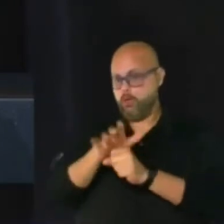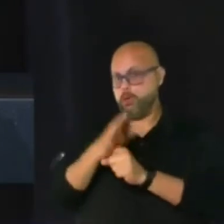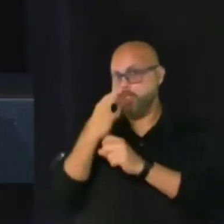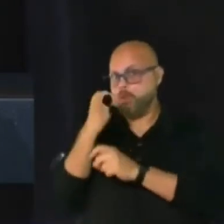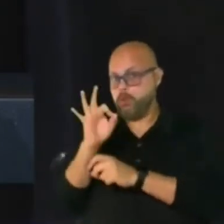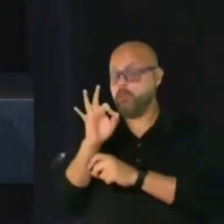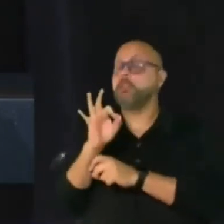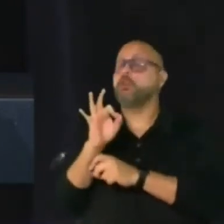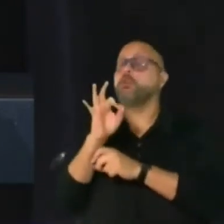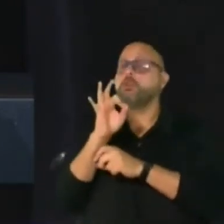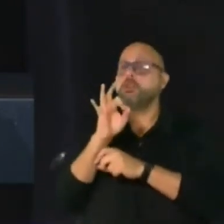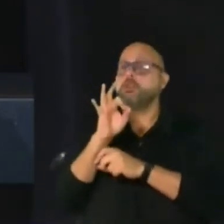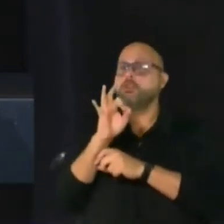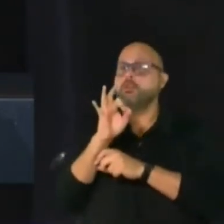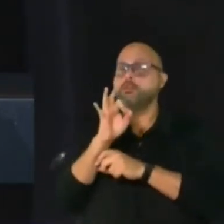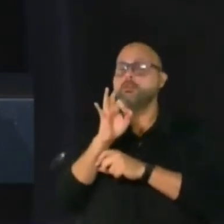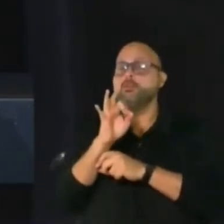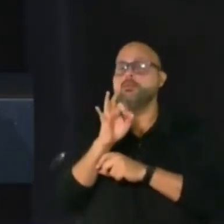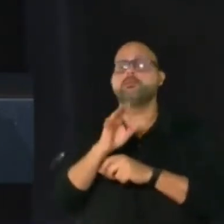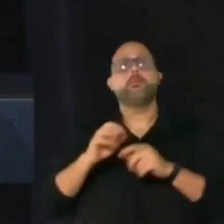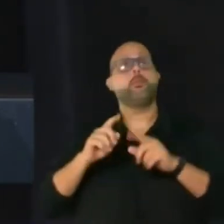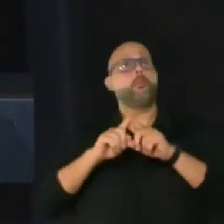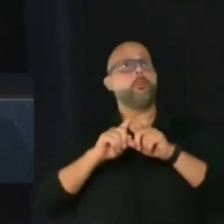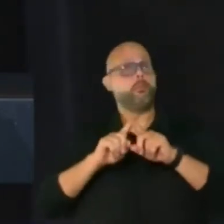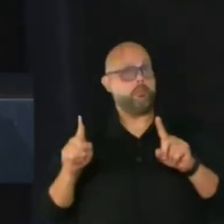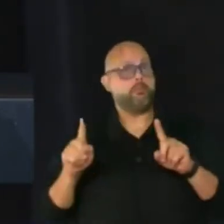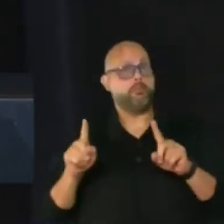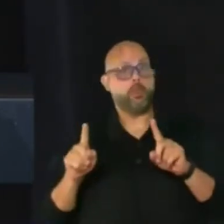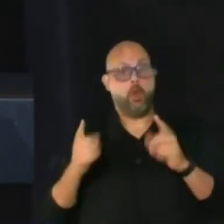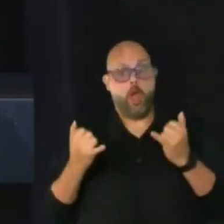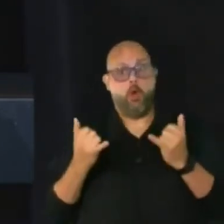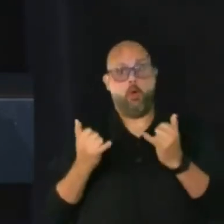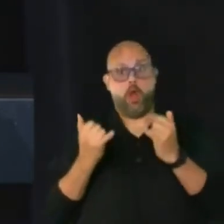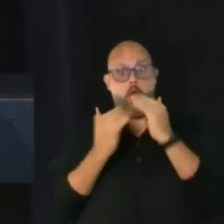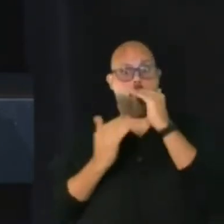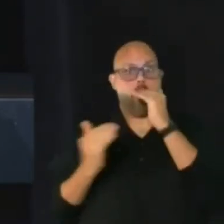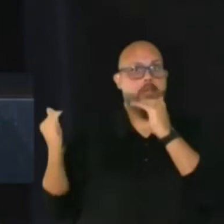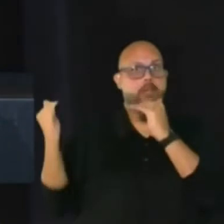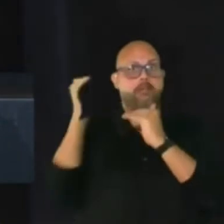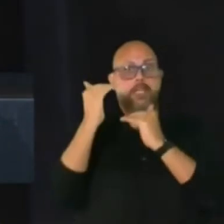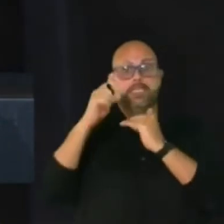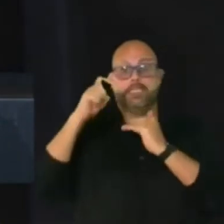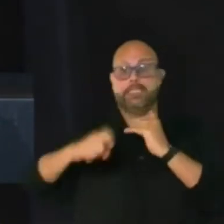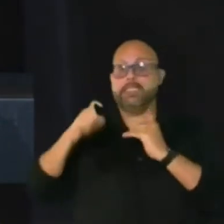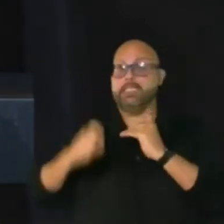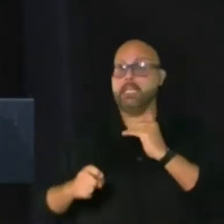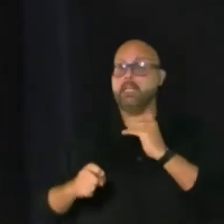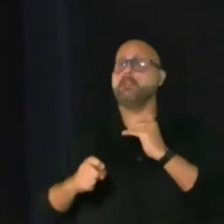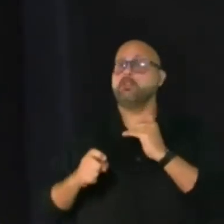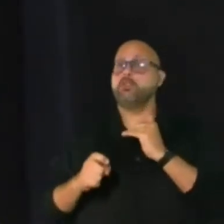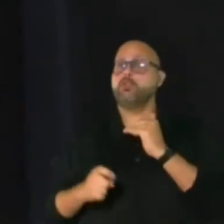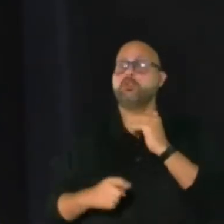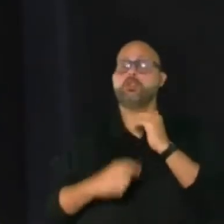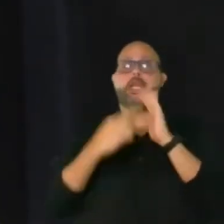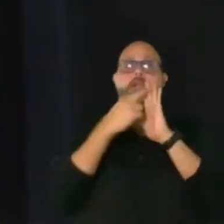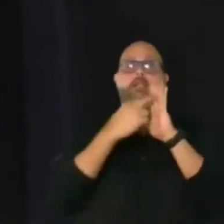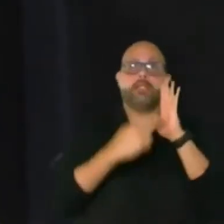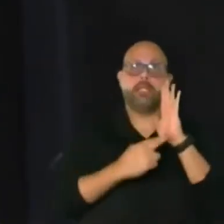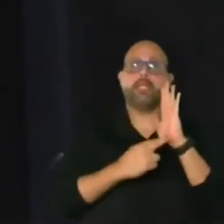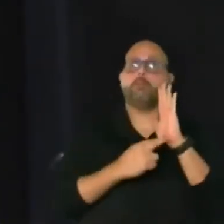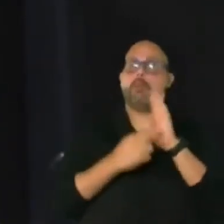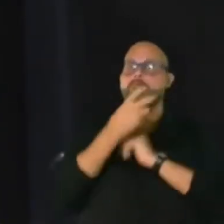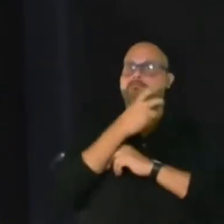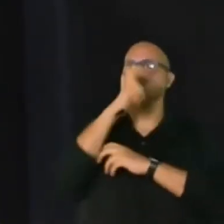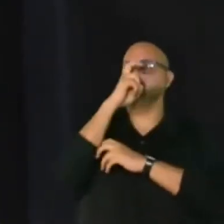eficiente. Pero llegamos a un nivel que necesitamos tomar medidas más restrictivas para minimizar el contagio